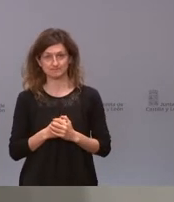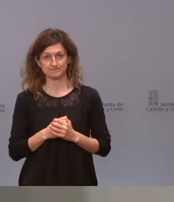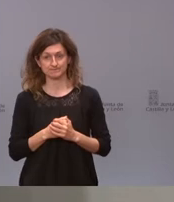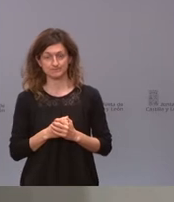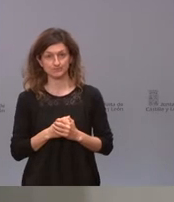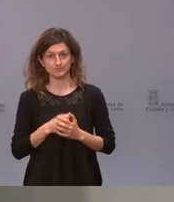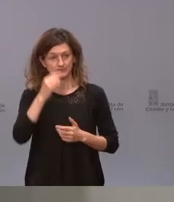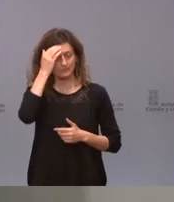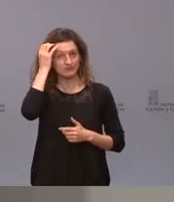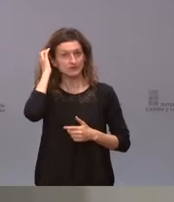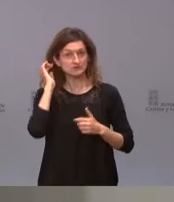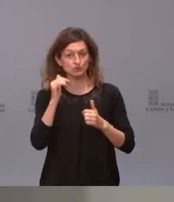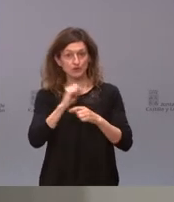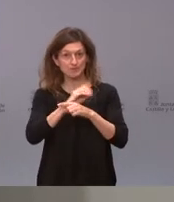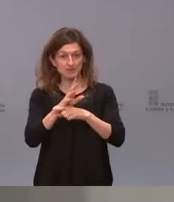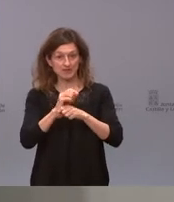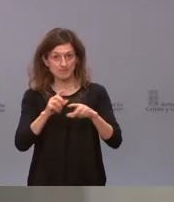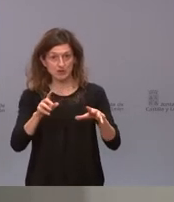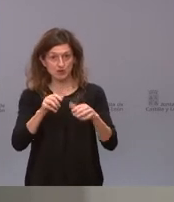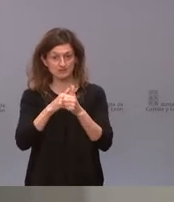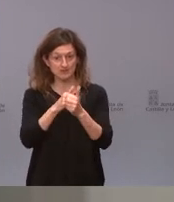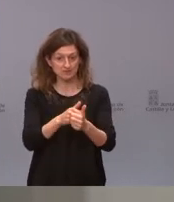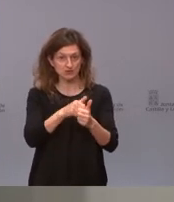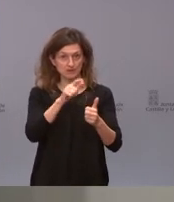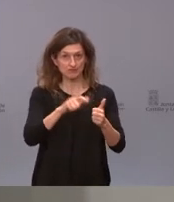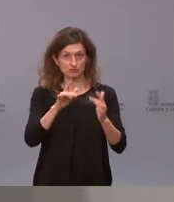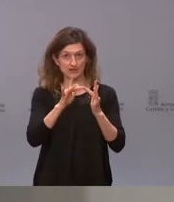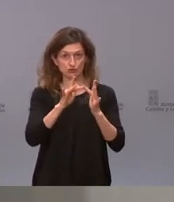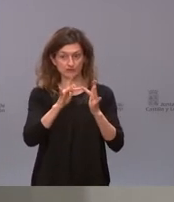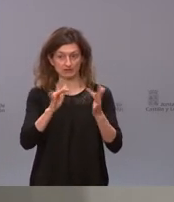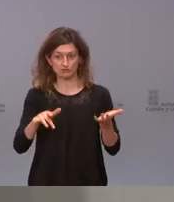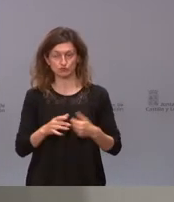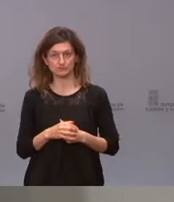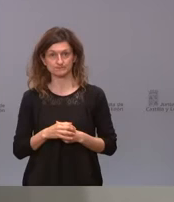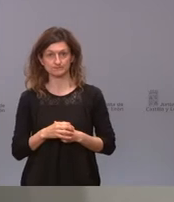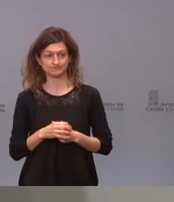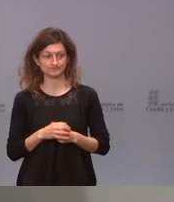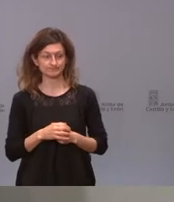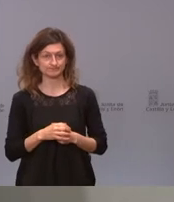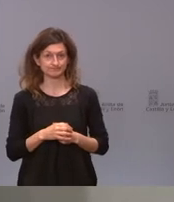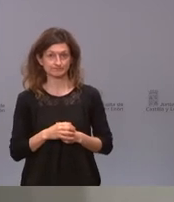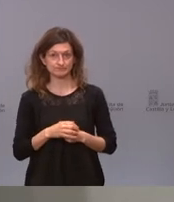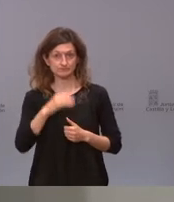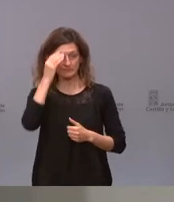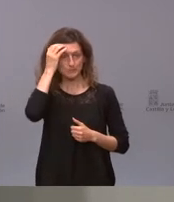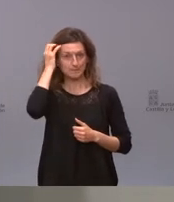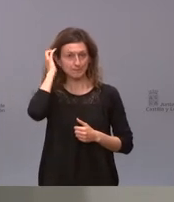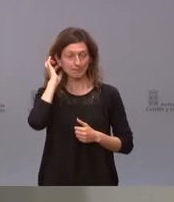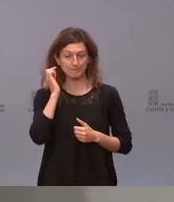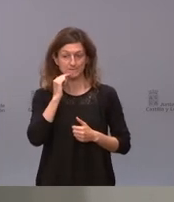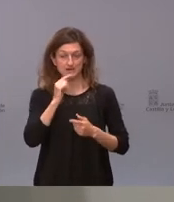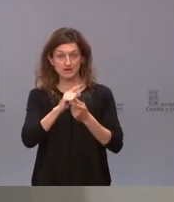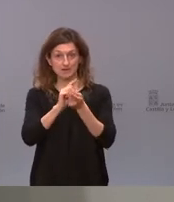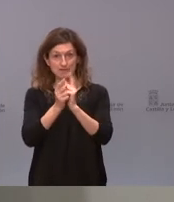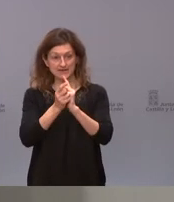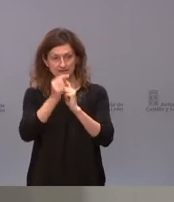cuando tú haces el seguimiento epidemiológico lo haces a la persona y a los contactos que haya podido tener esa persona en cuanto a la variante india pues